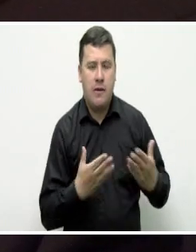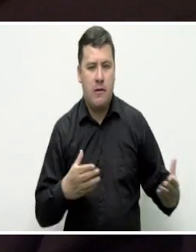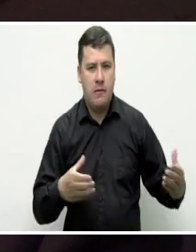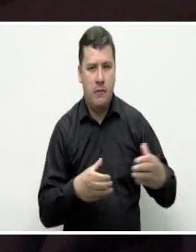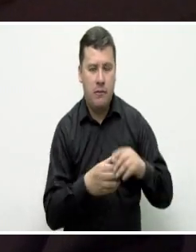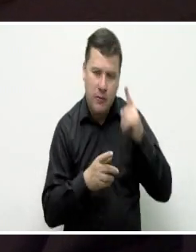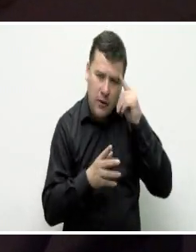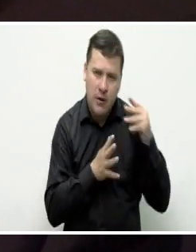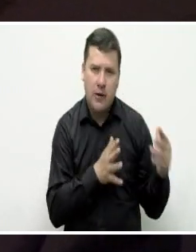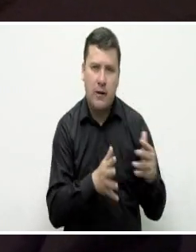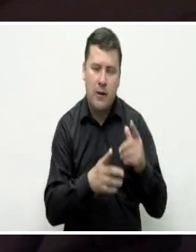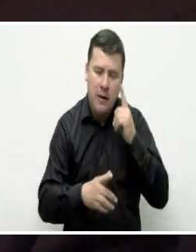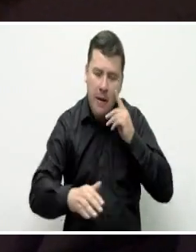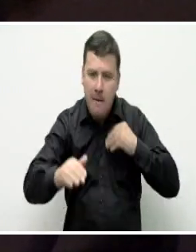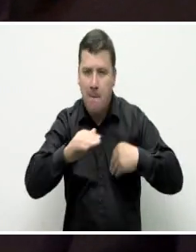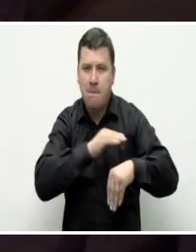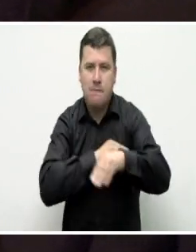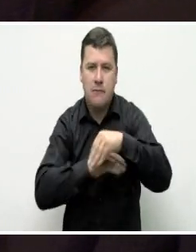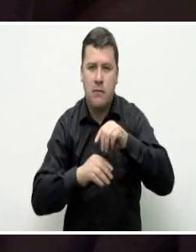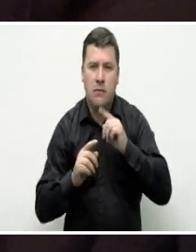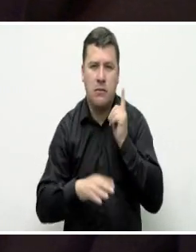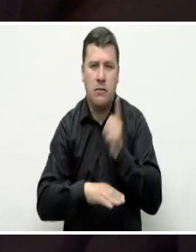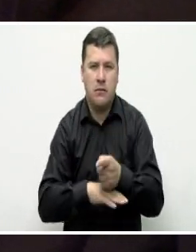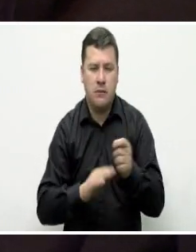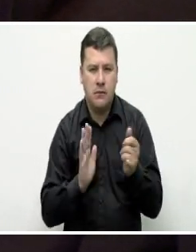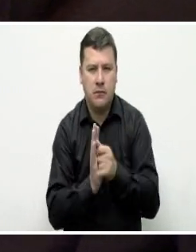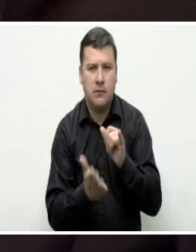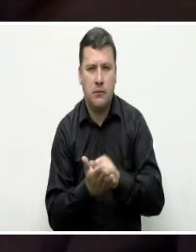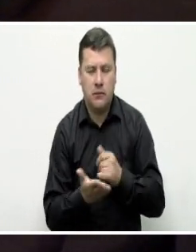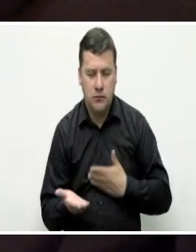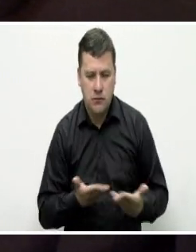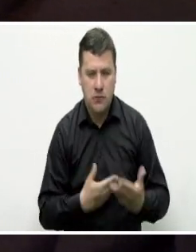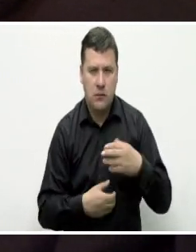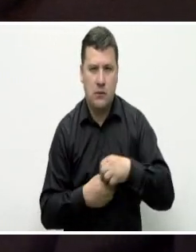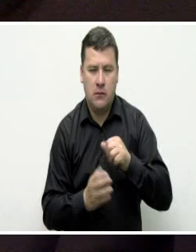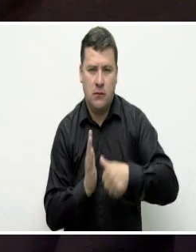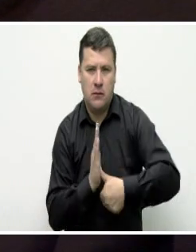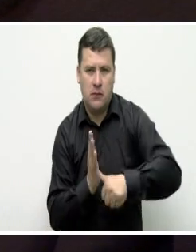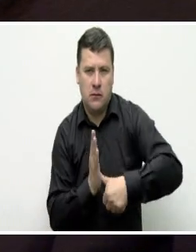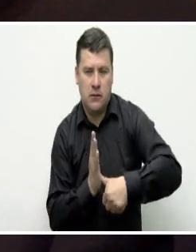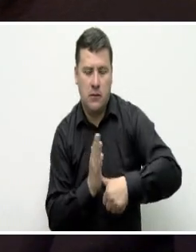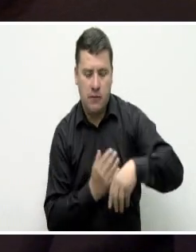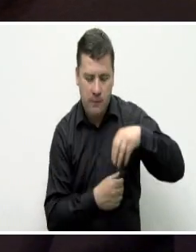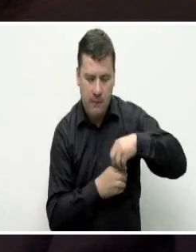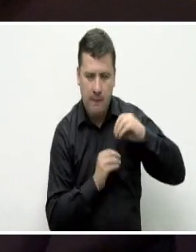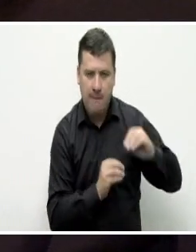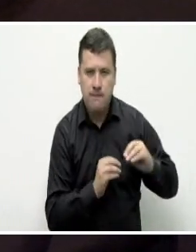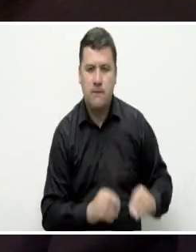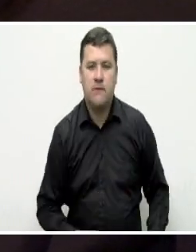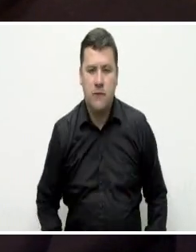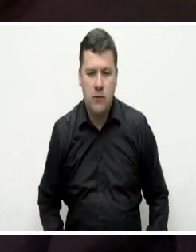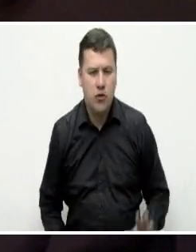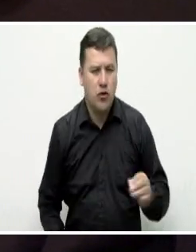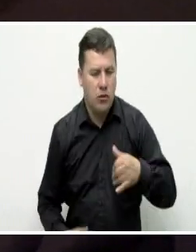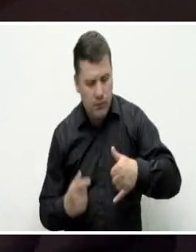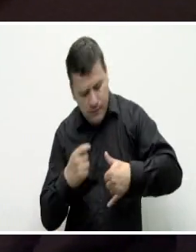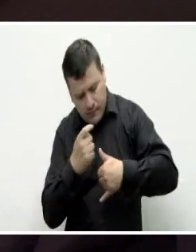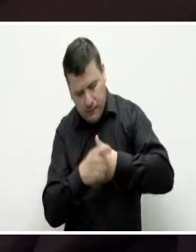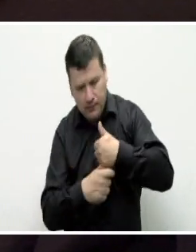la capacitación misional dictada por los mismos servidores de la Registraduría Nacional del Estado Civil en todo el